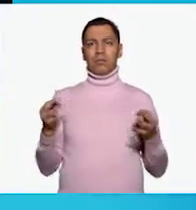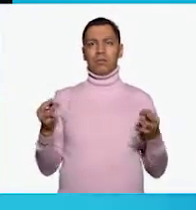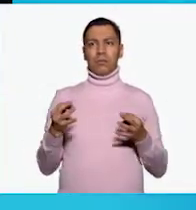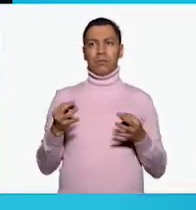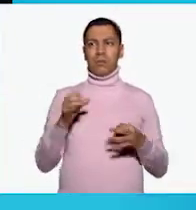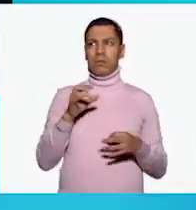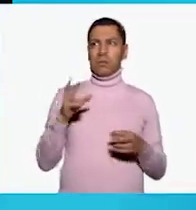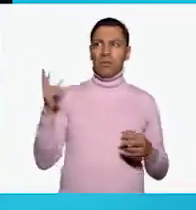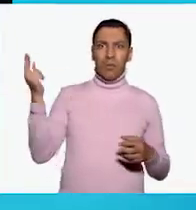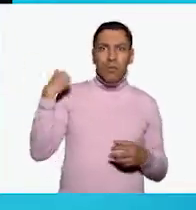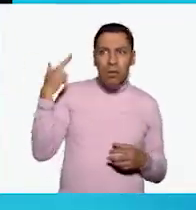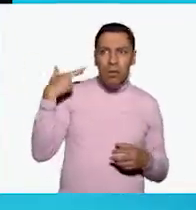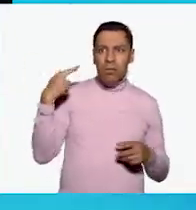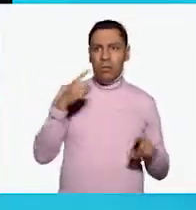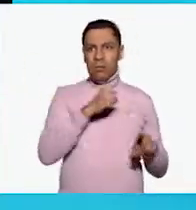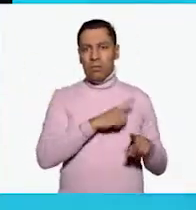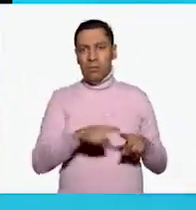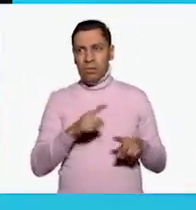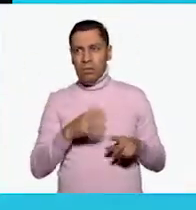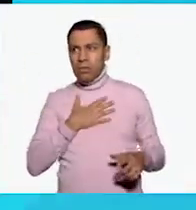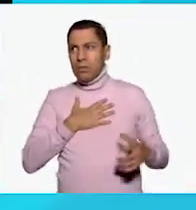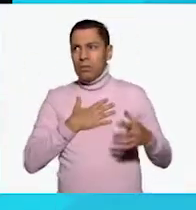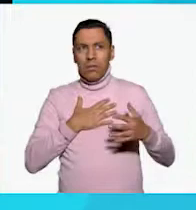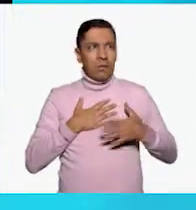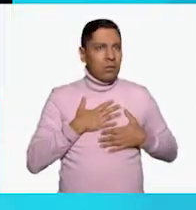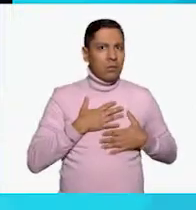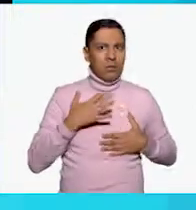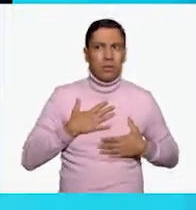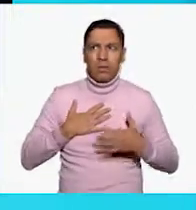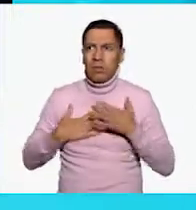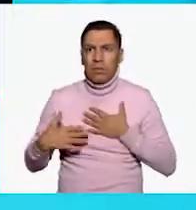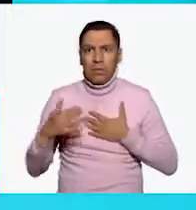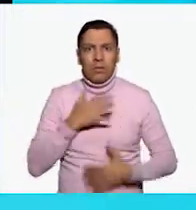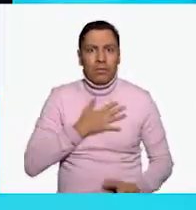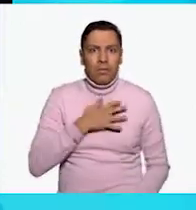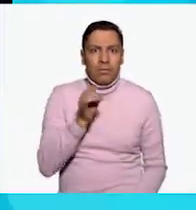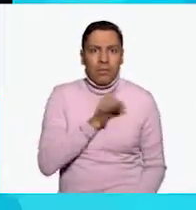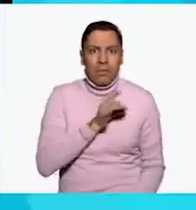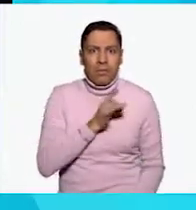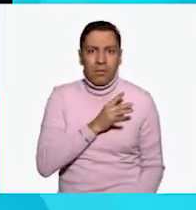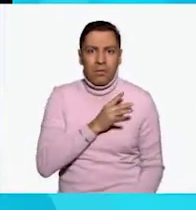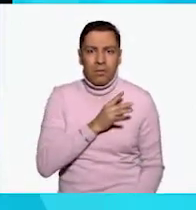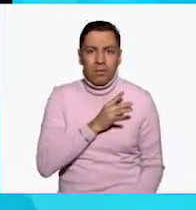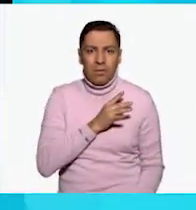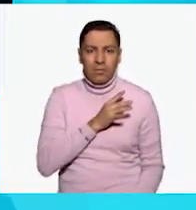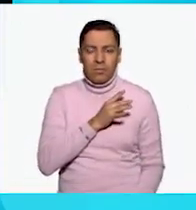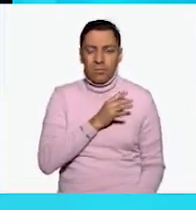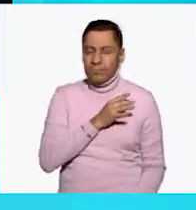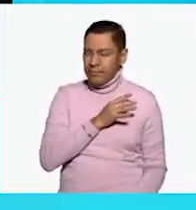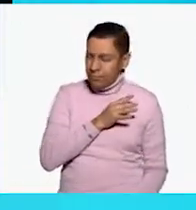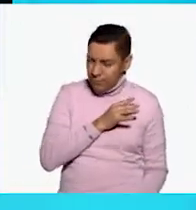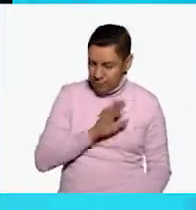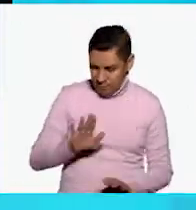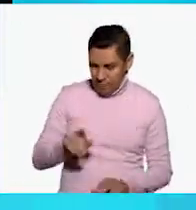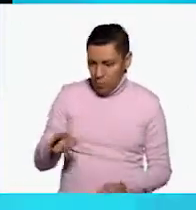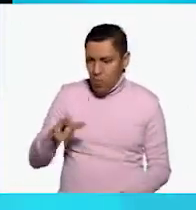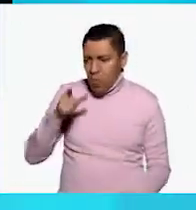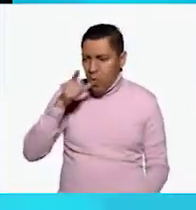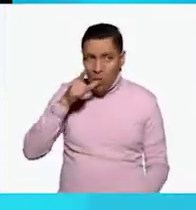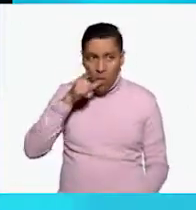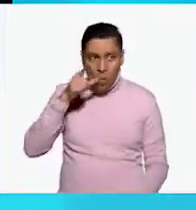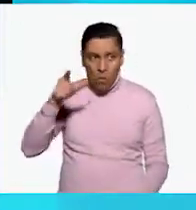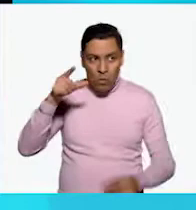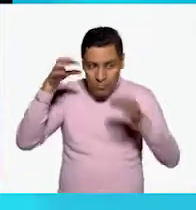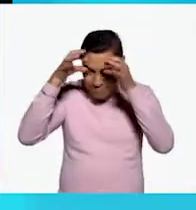me asustan. Siento que puede pasar lo peor. Mira, tú traes tu linterna. ¿Ves? Sí,